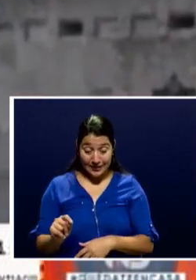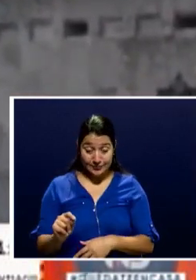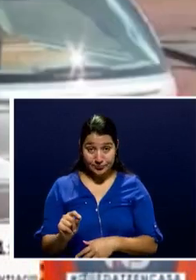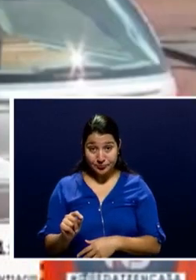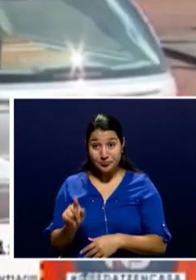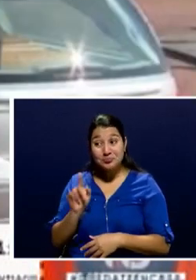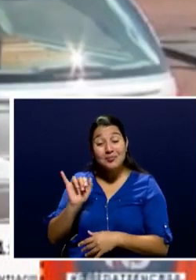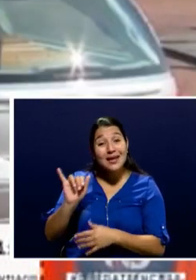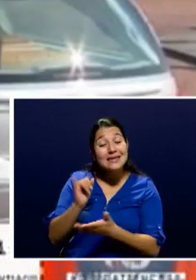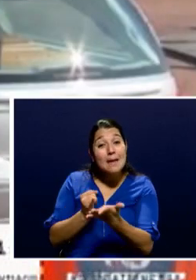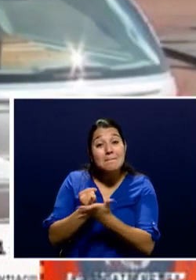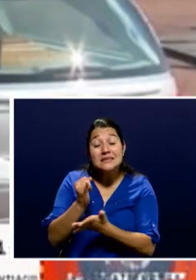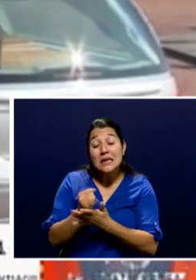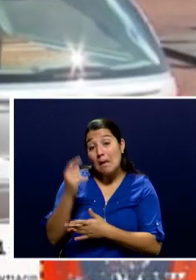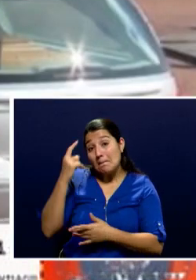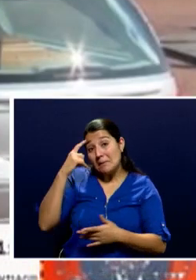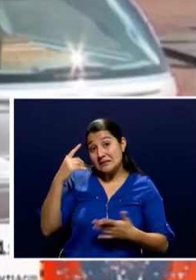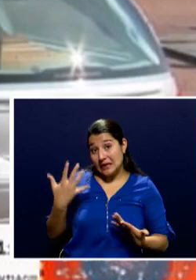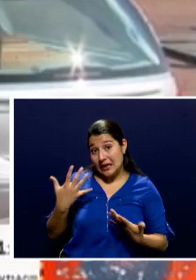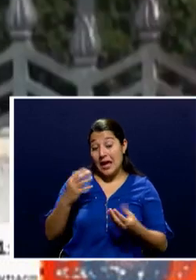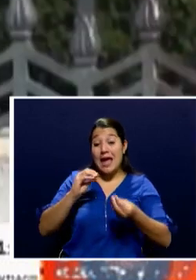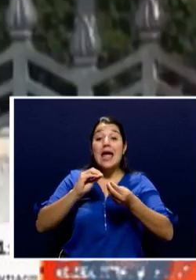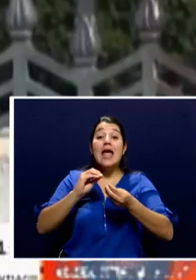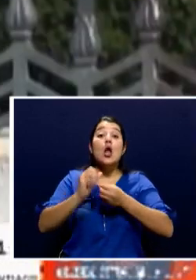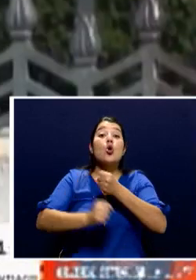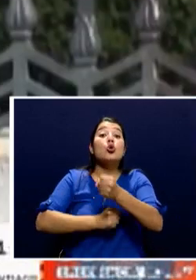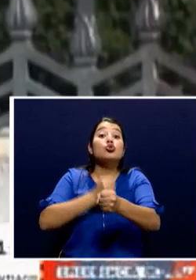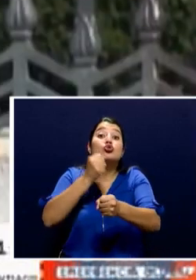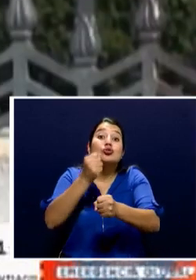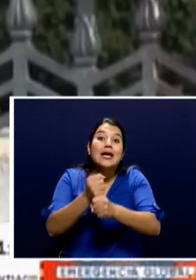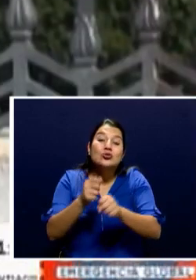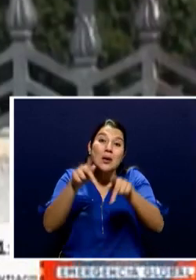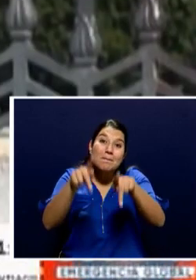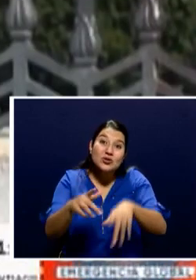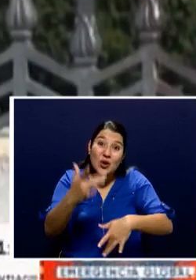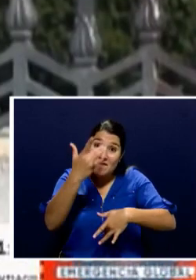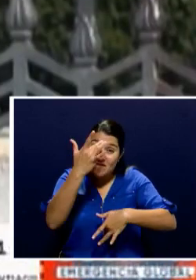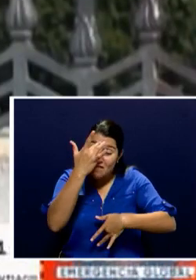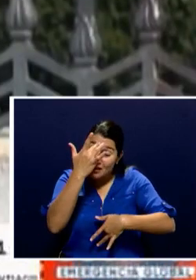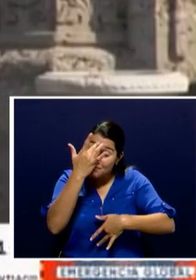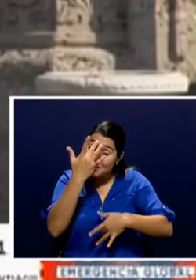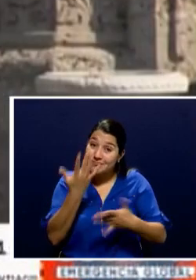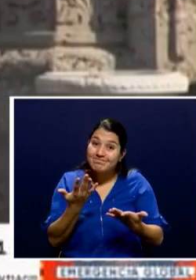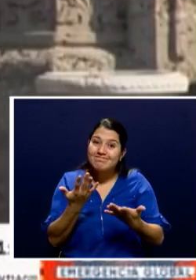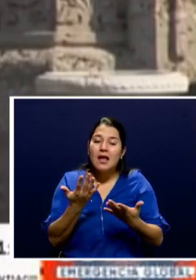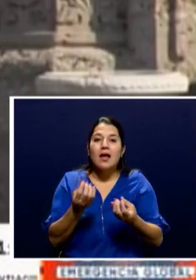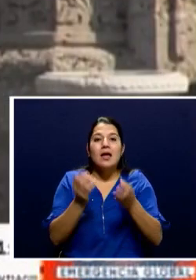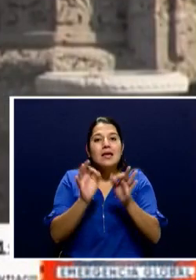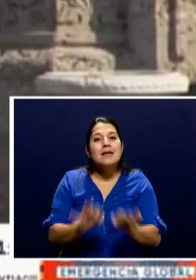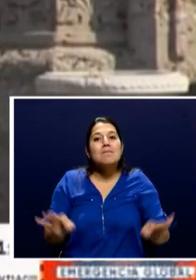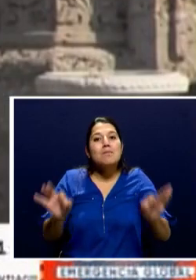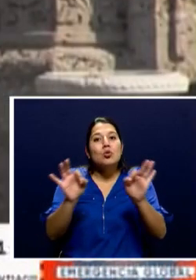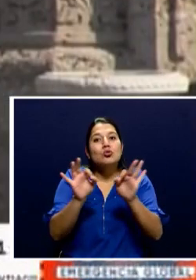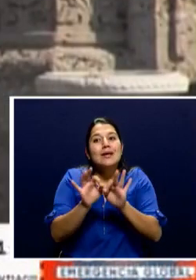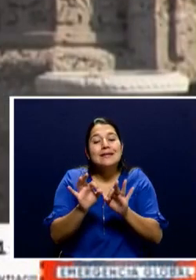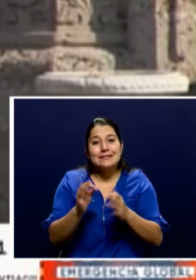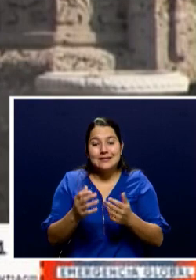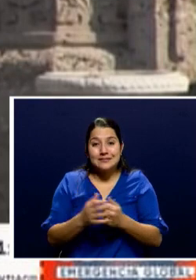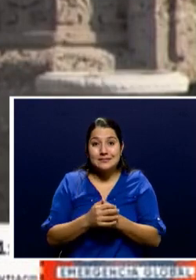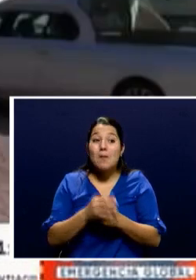estudio manejan como hipótesis que la edad de las personas contagiadas es clave para precisar la letalidad del virus.